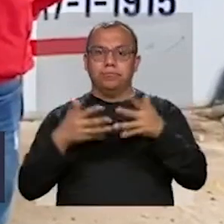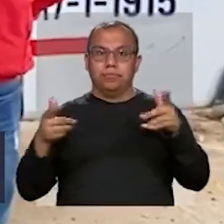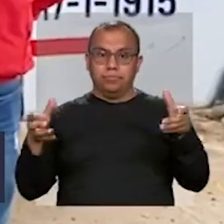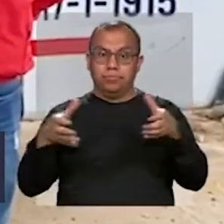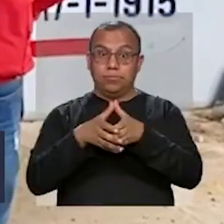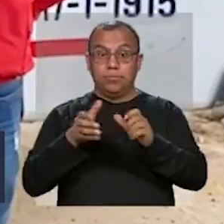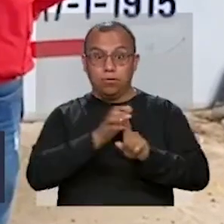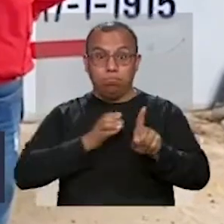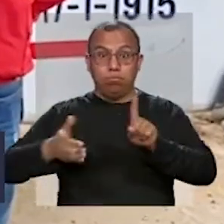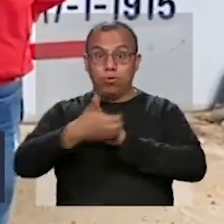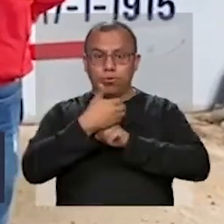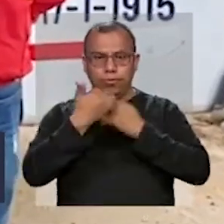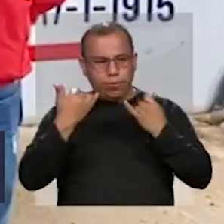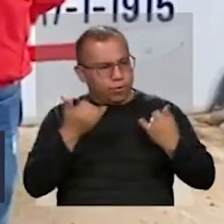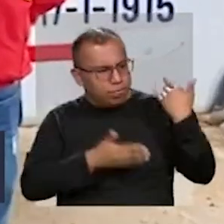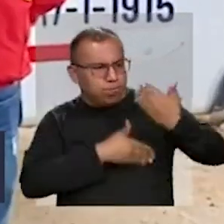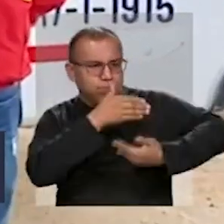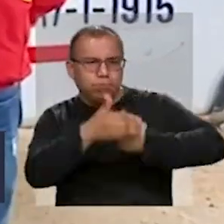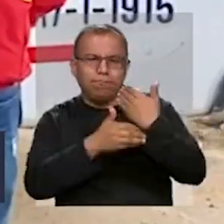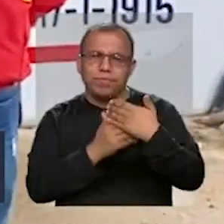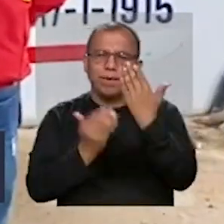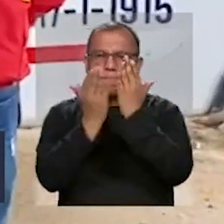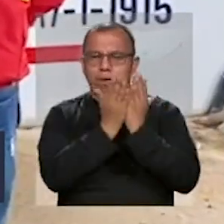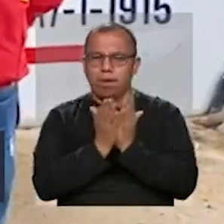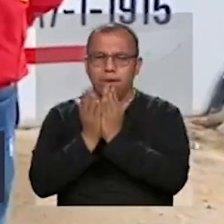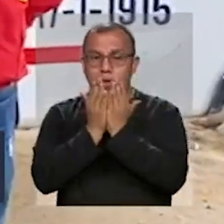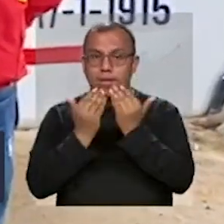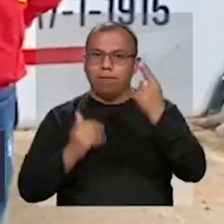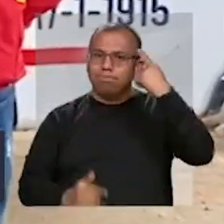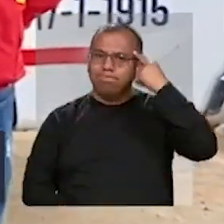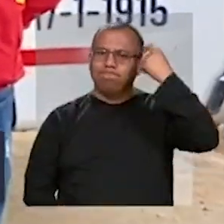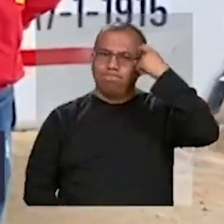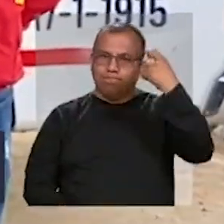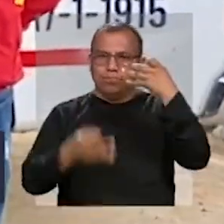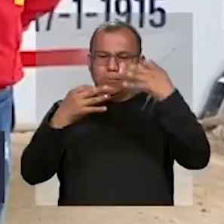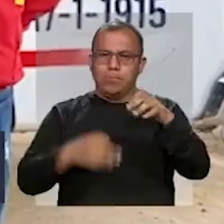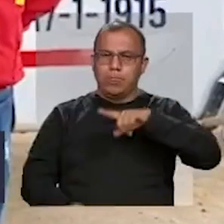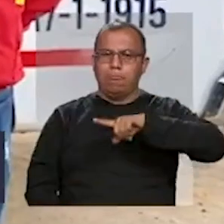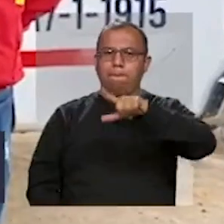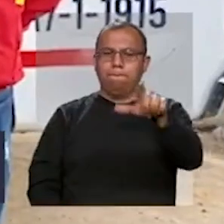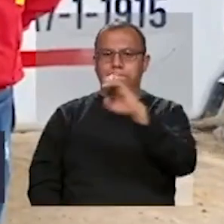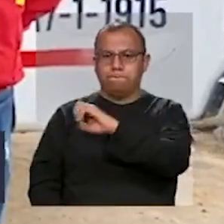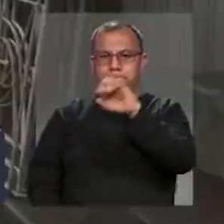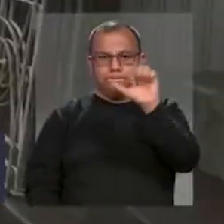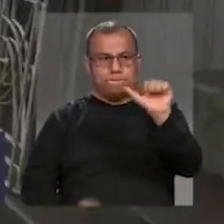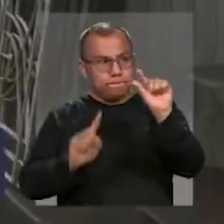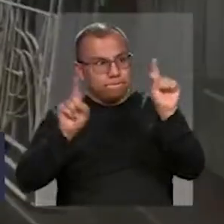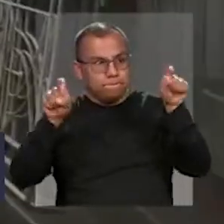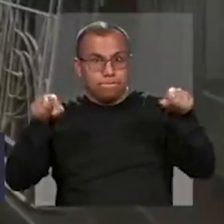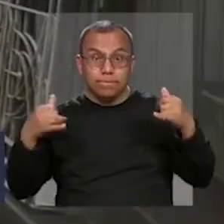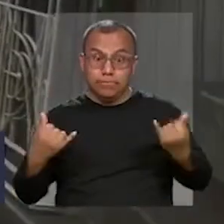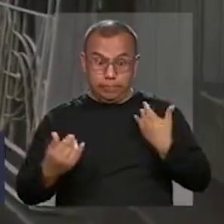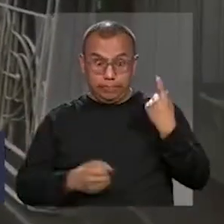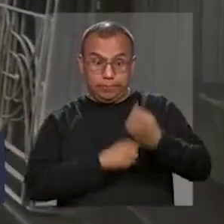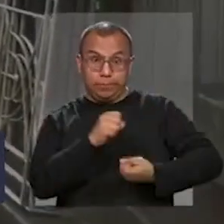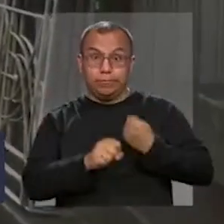de Protección para que adelante los estudios de riesgo de nuestros líderes y lideresas. En lo corrido